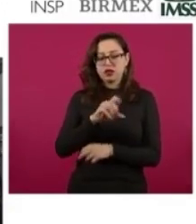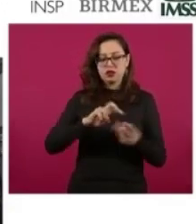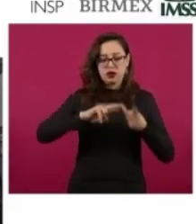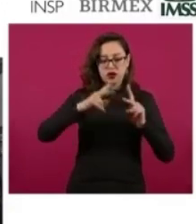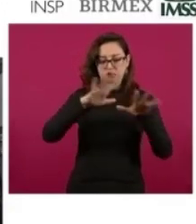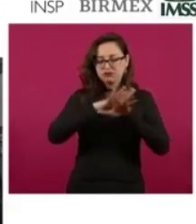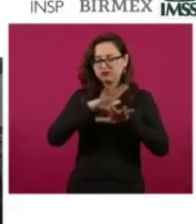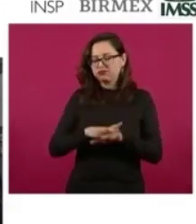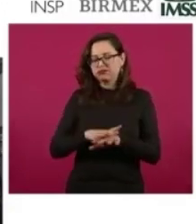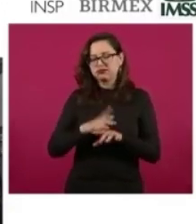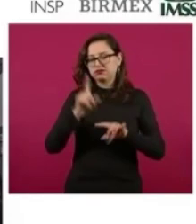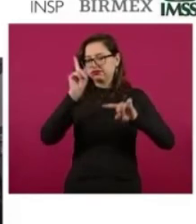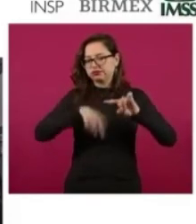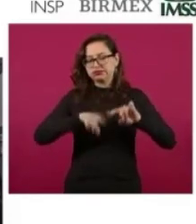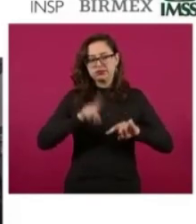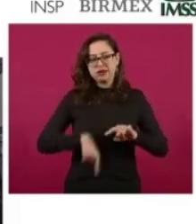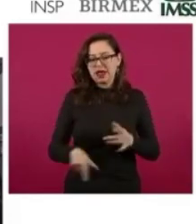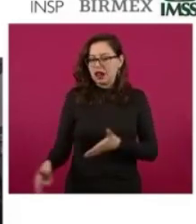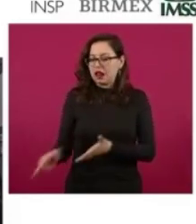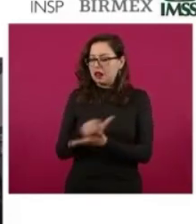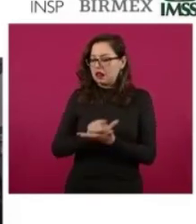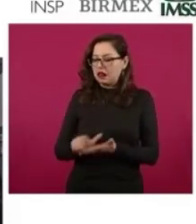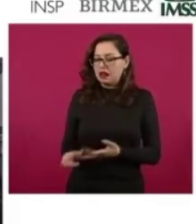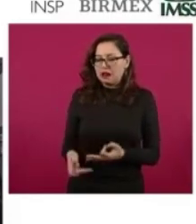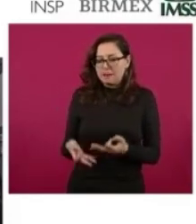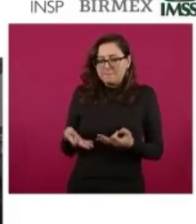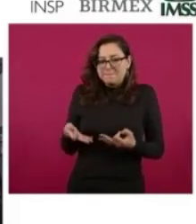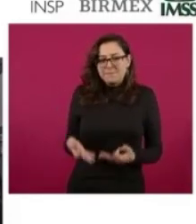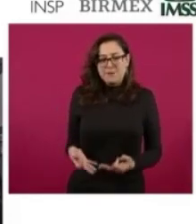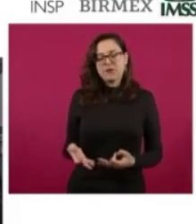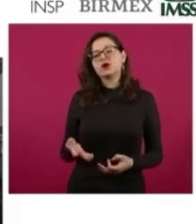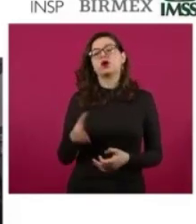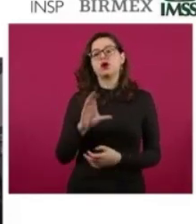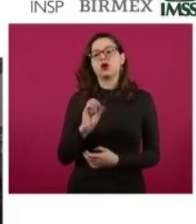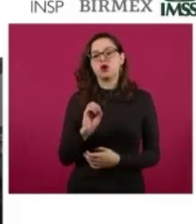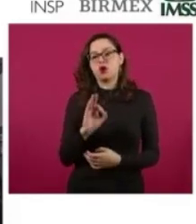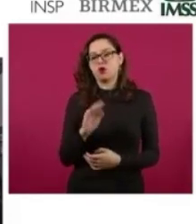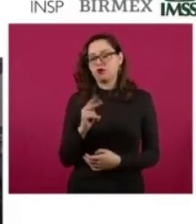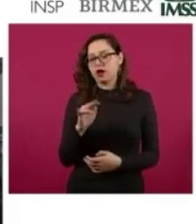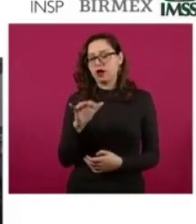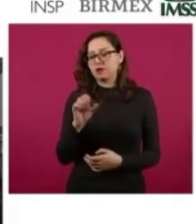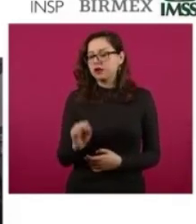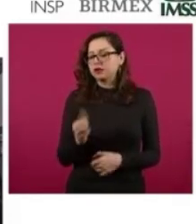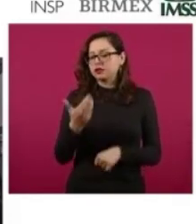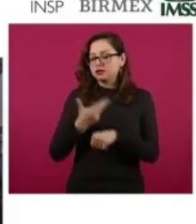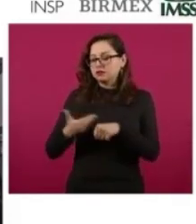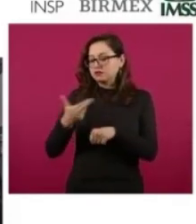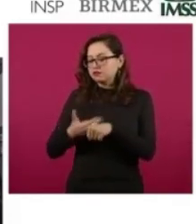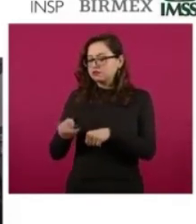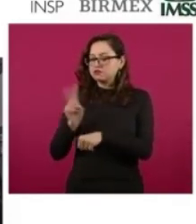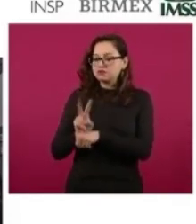otros tóxicos, y también un trabajo muy articulado con COFEPRIS para innovación regulatoria de bioinsumos